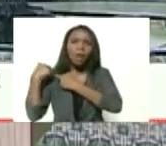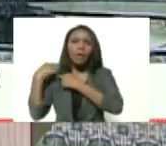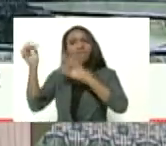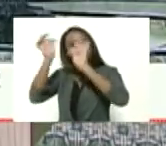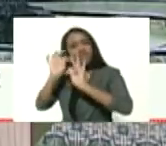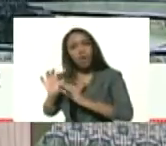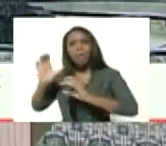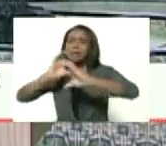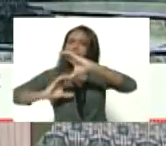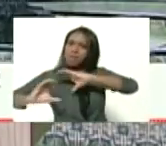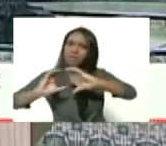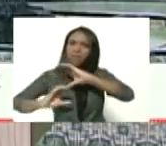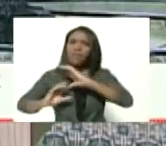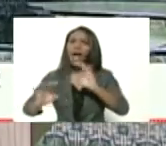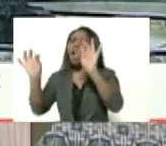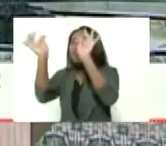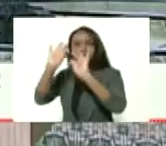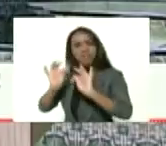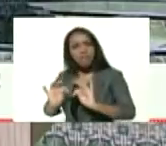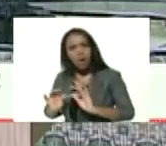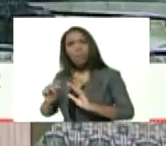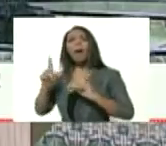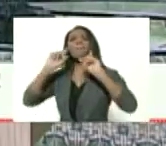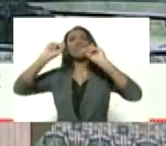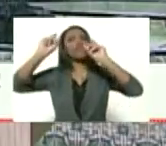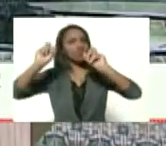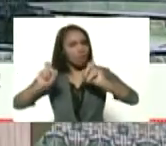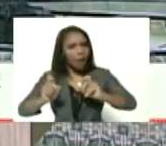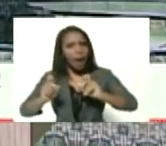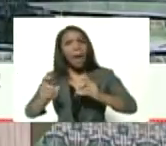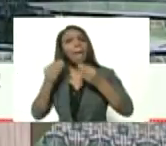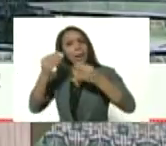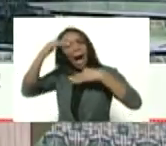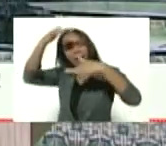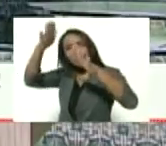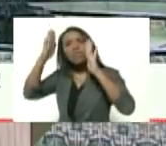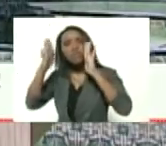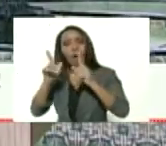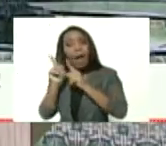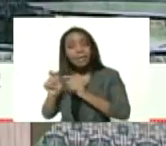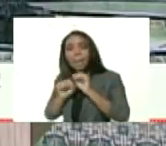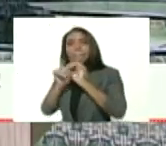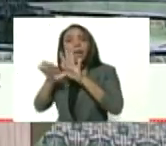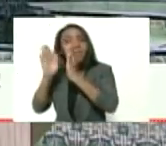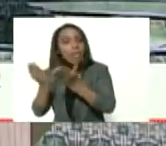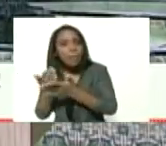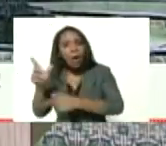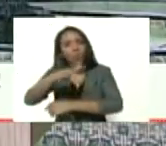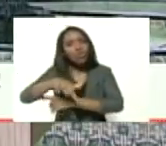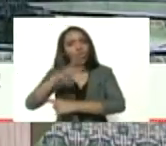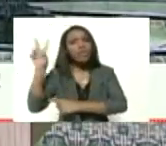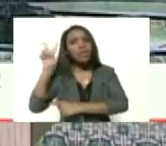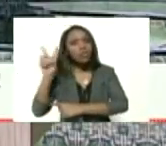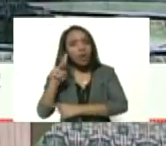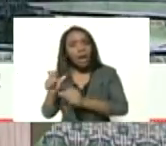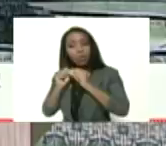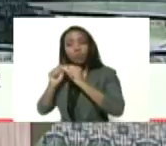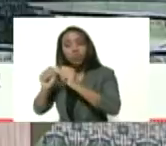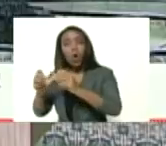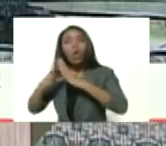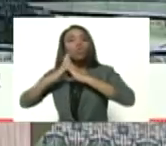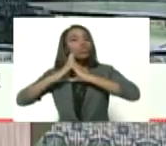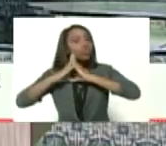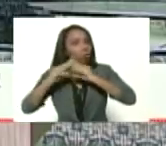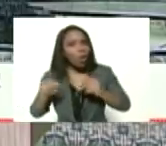forma científica, de forma profesional, para atender esta pandemia donde Venezuela está siguiendo